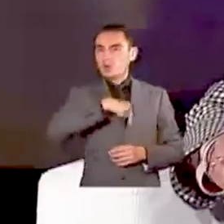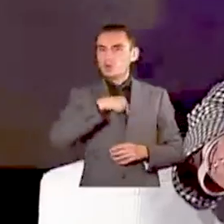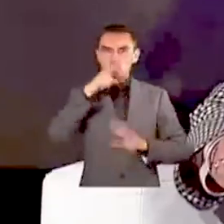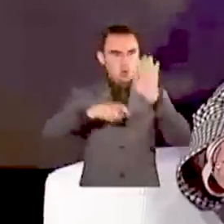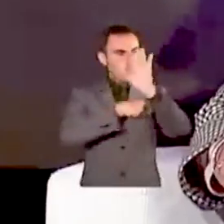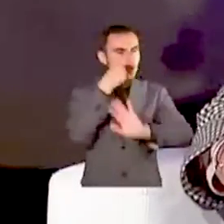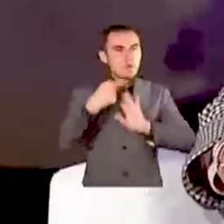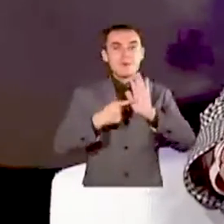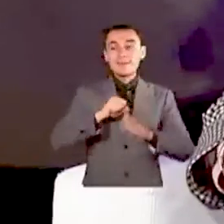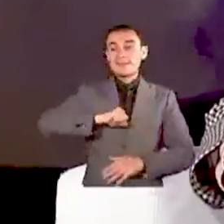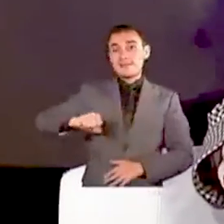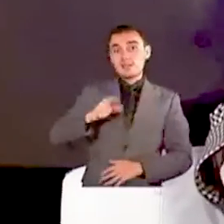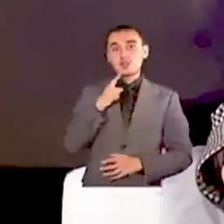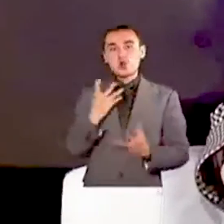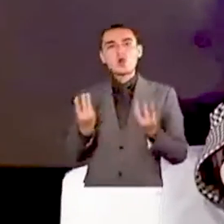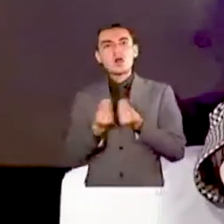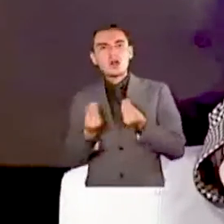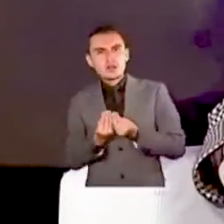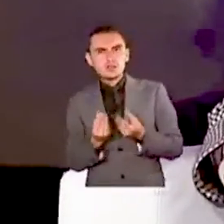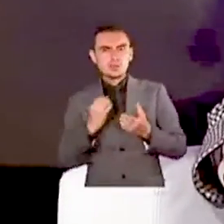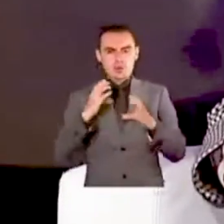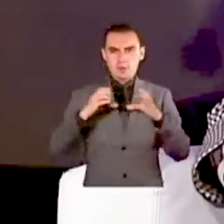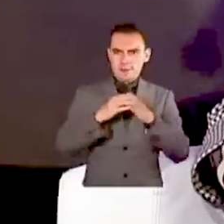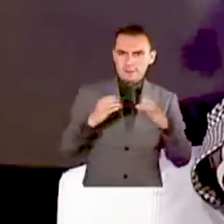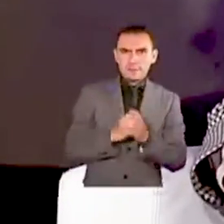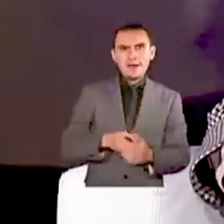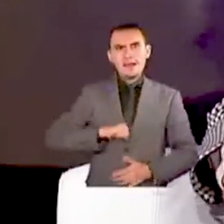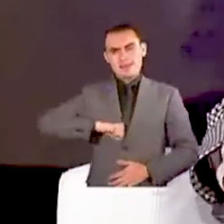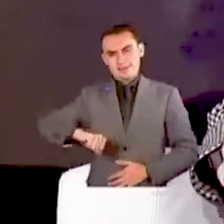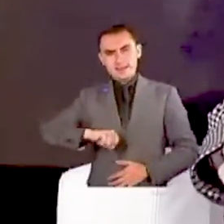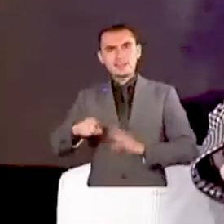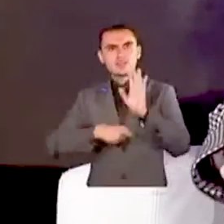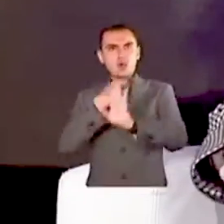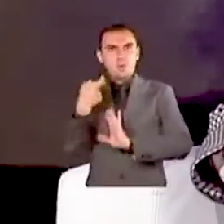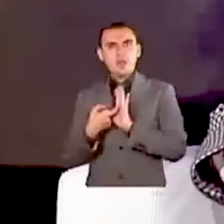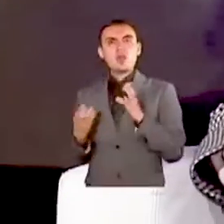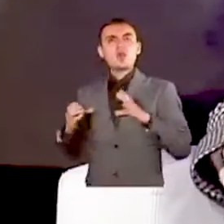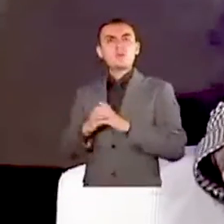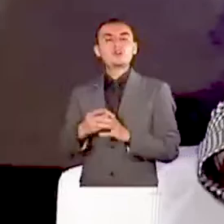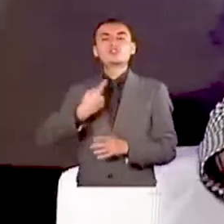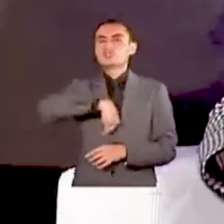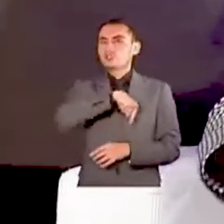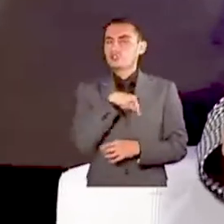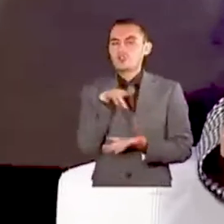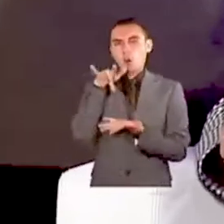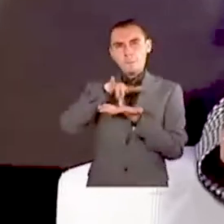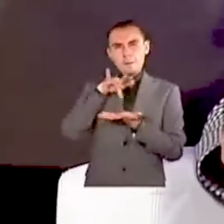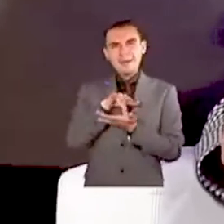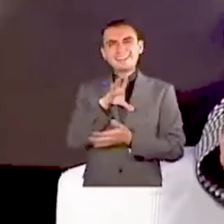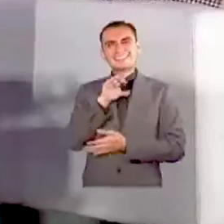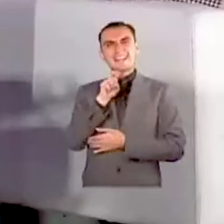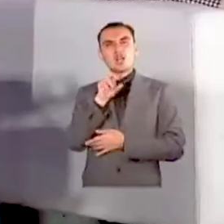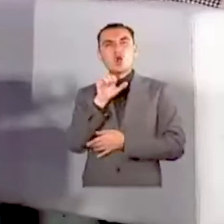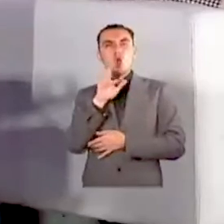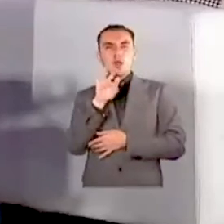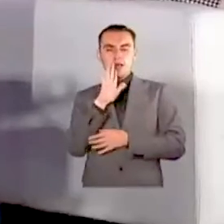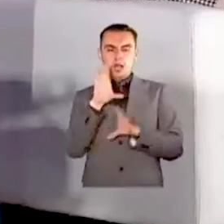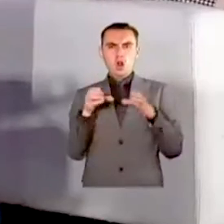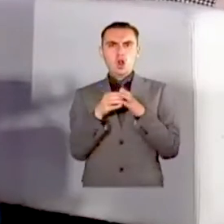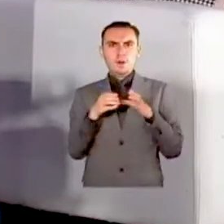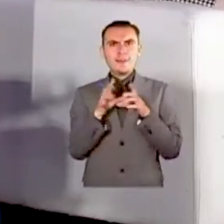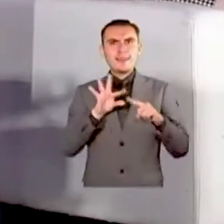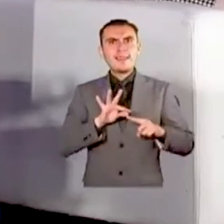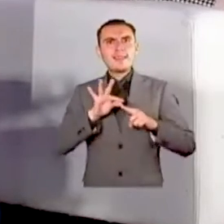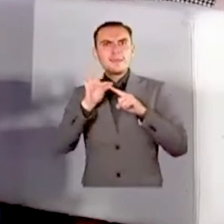los derechos de asociación laboral, garantías al derecho sindical, somos parte del SECOID, que es el Comité